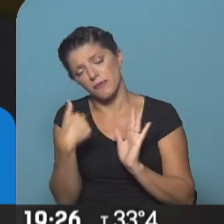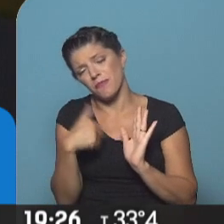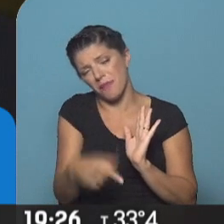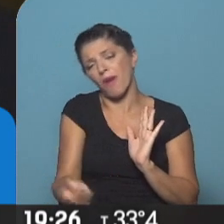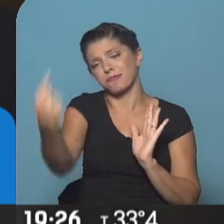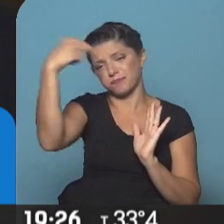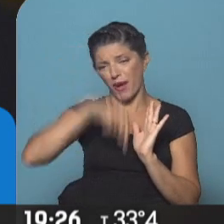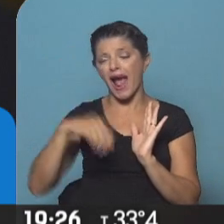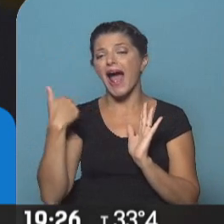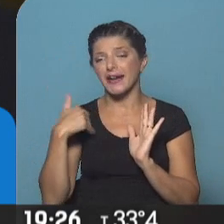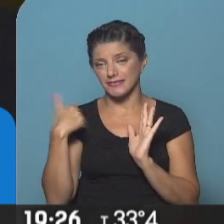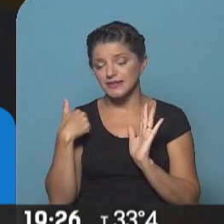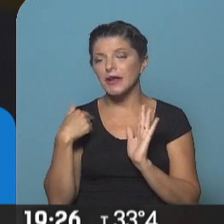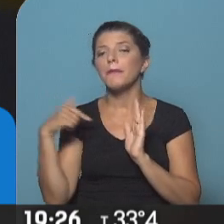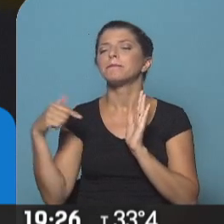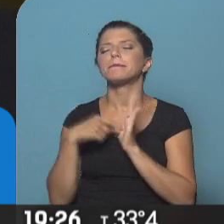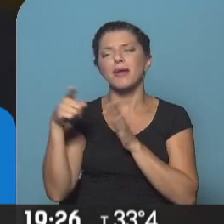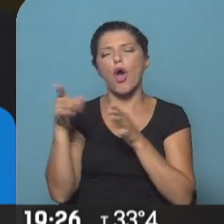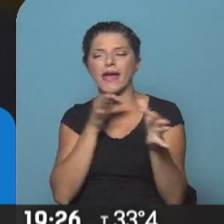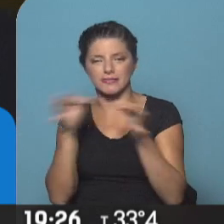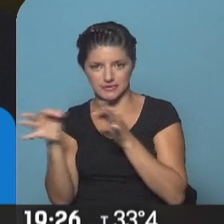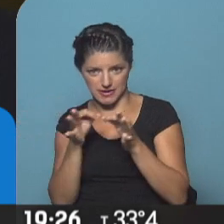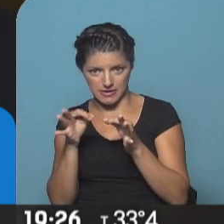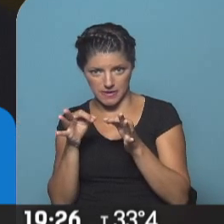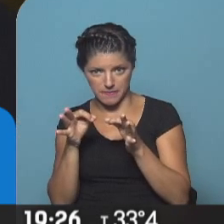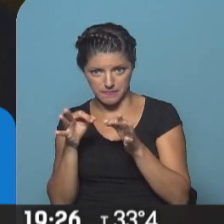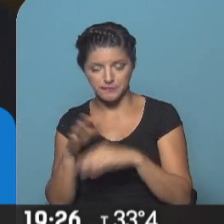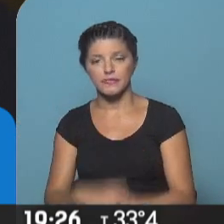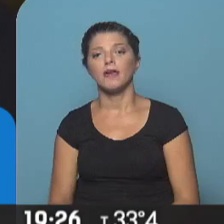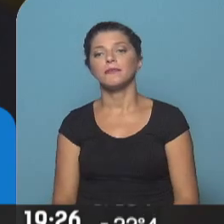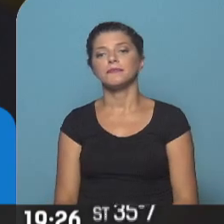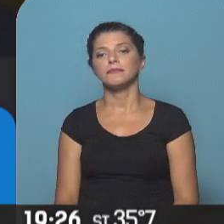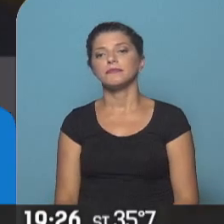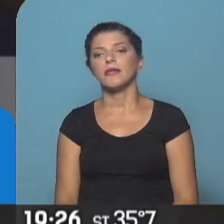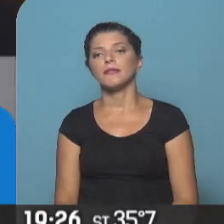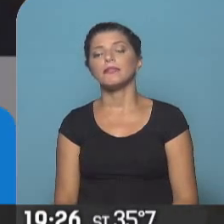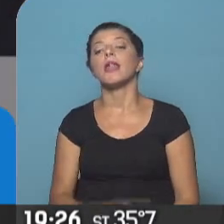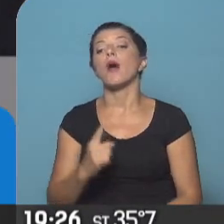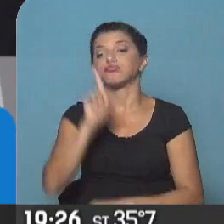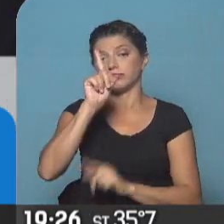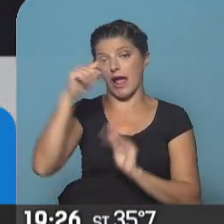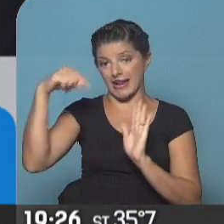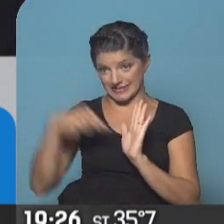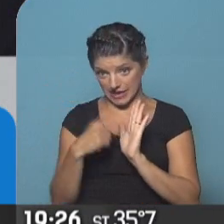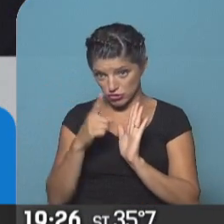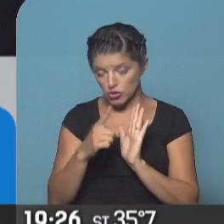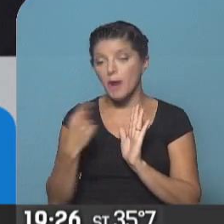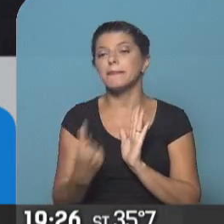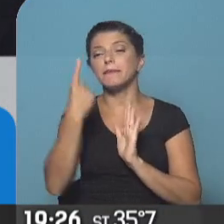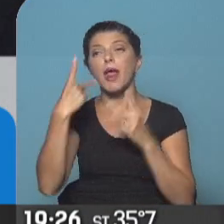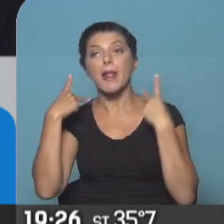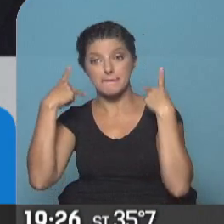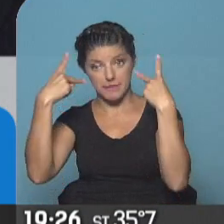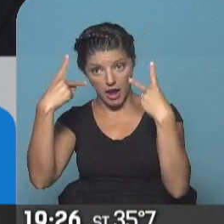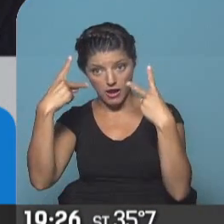Argentina, pero él tiene una estrategia que es ir de la periferia hacia el centro, lo cumple. El primer viaje que él hizo en visitas